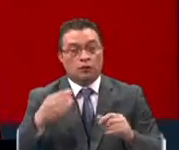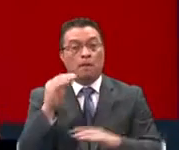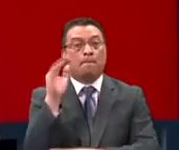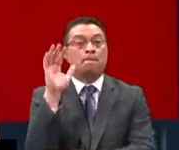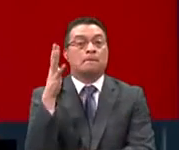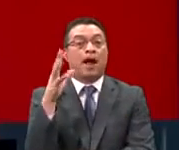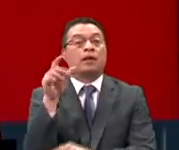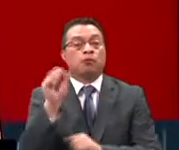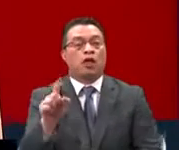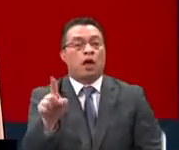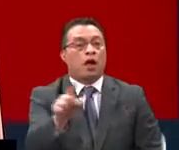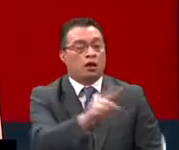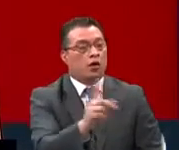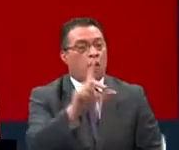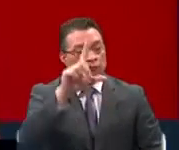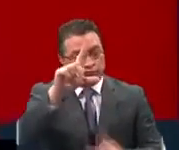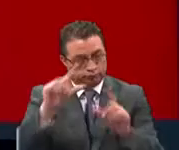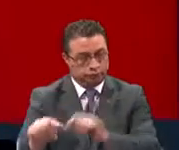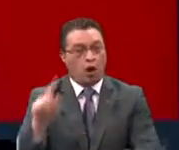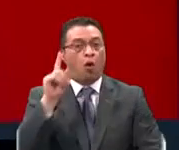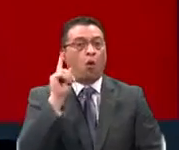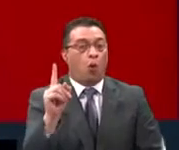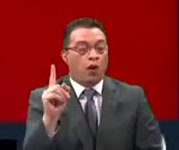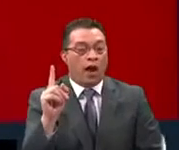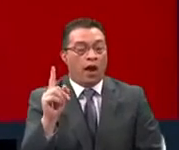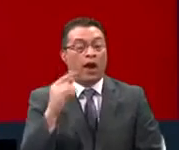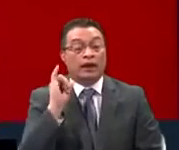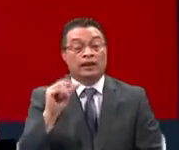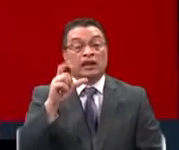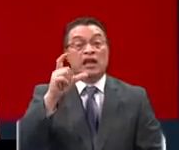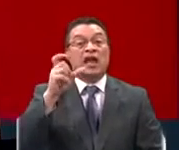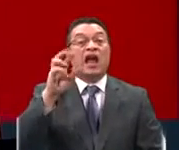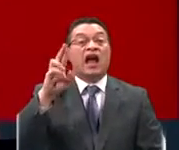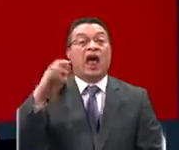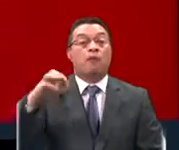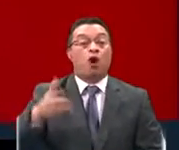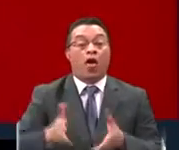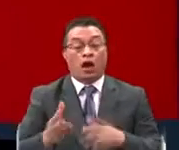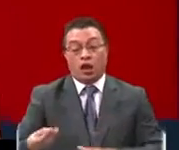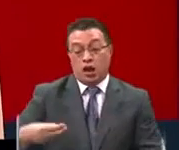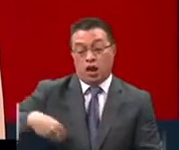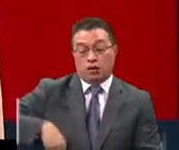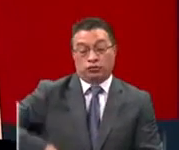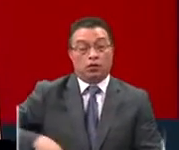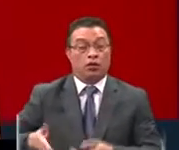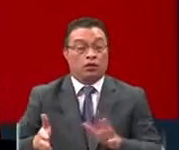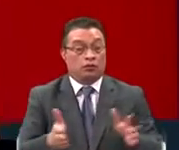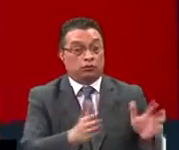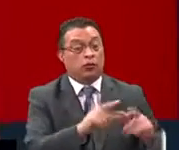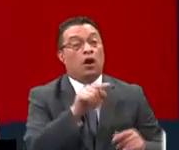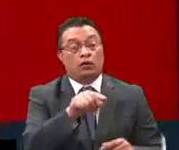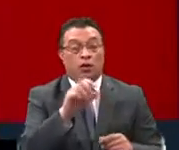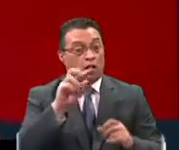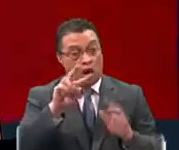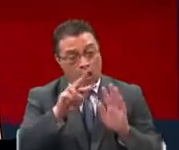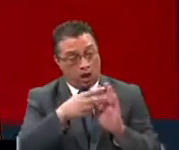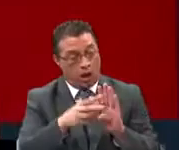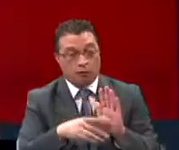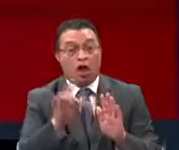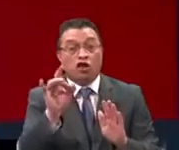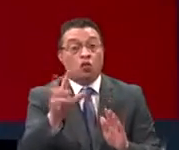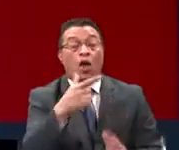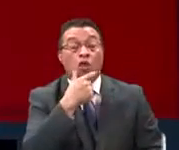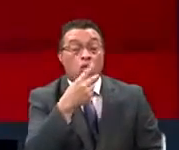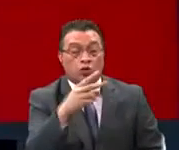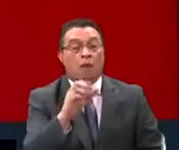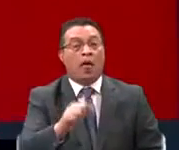que las personas pueden tener a una planta y reducir el gramaje que las personas pueden portar en el caso del consumo individual,